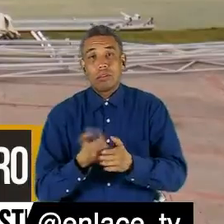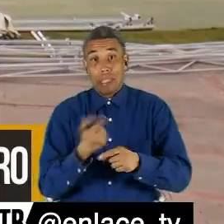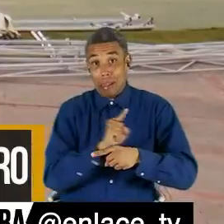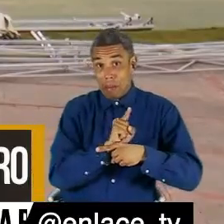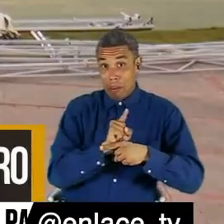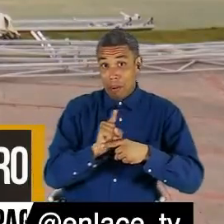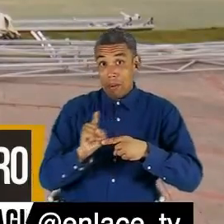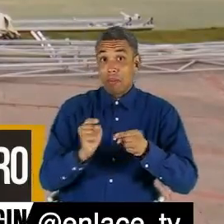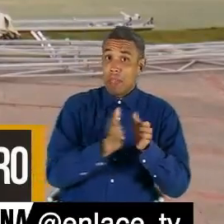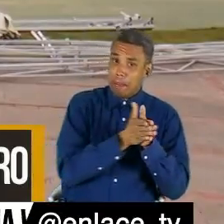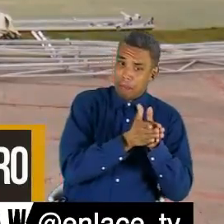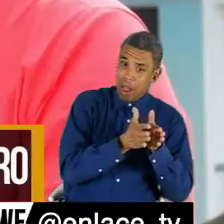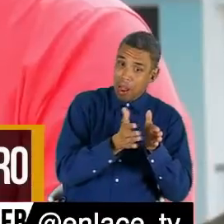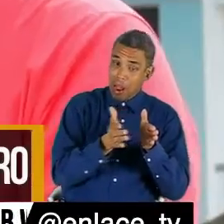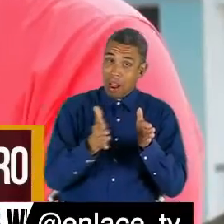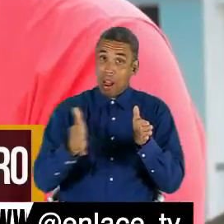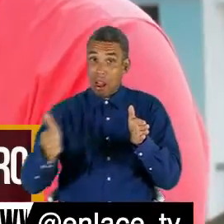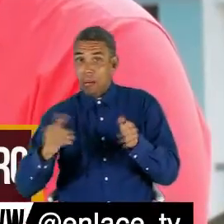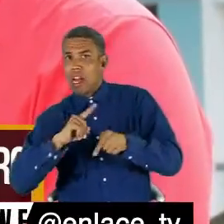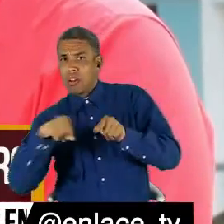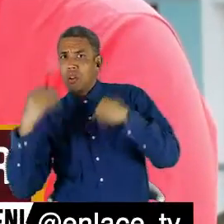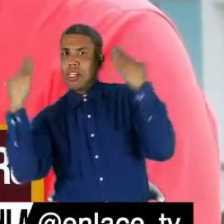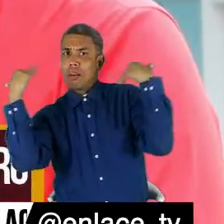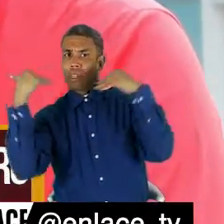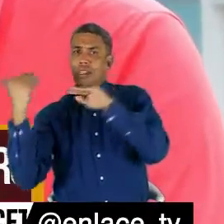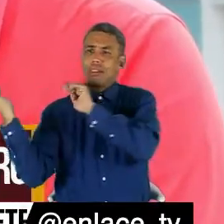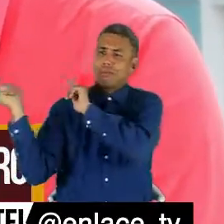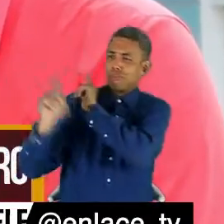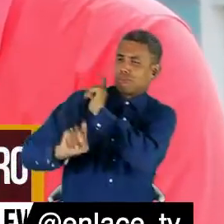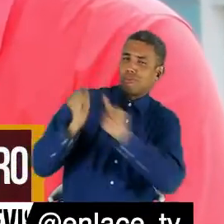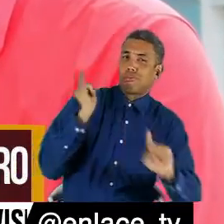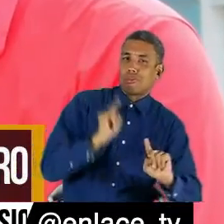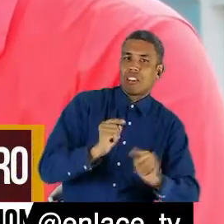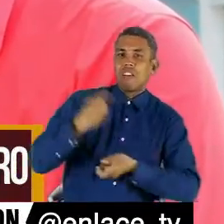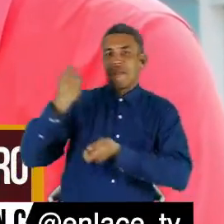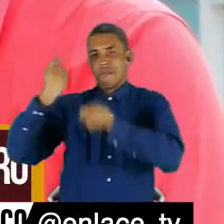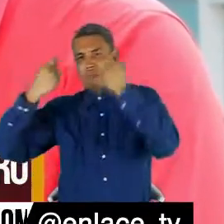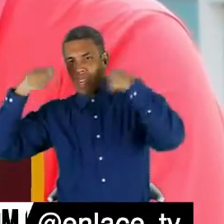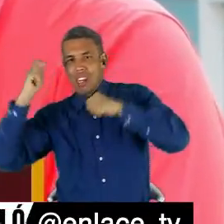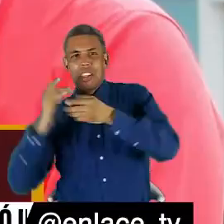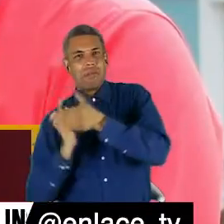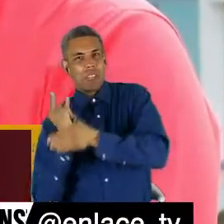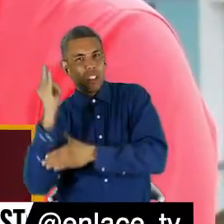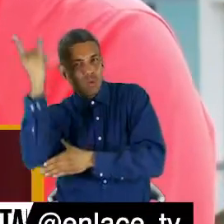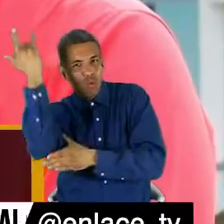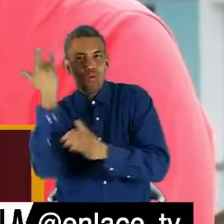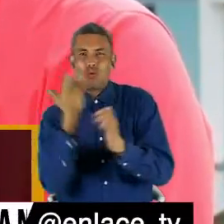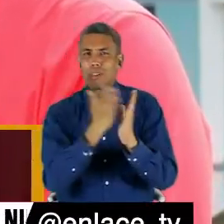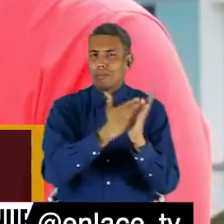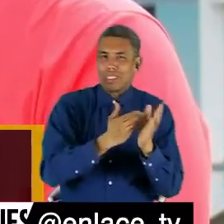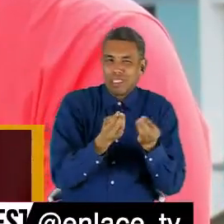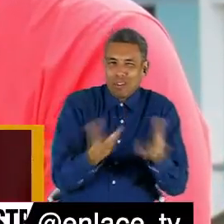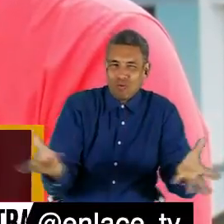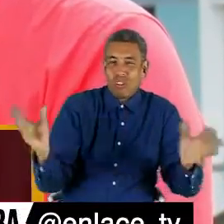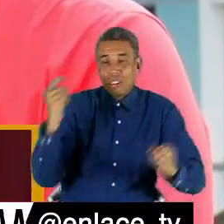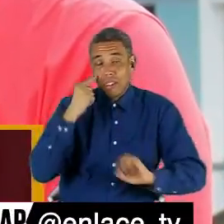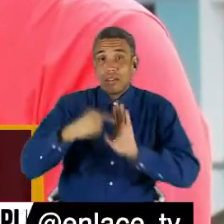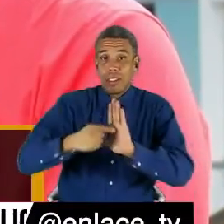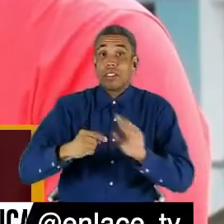llegada de los demás expositores y stands. También van a haber algunos artesanos. Sí, vamos a encontrar unos artesanos a partir de mitad semana.